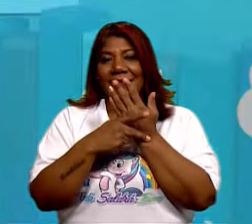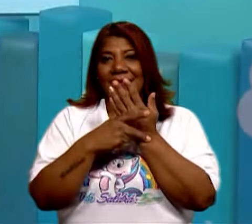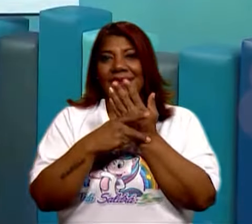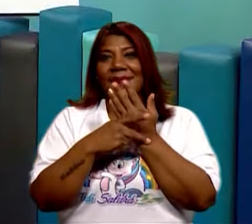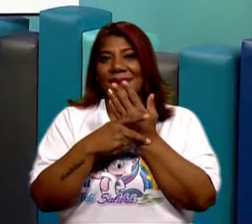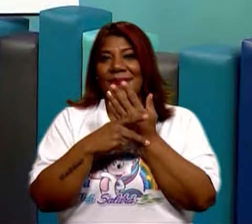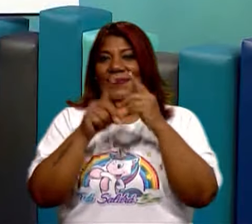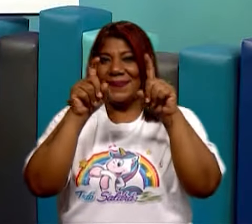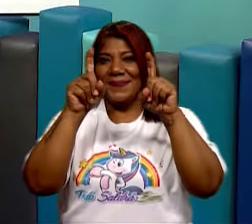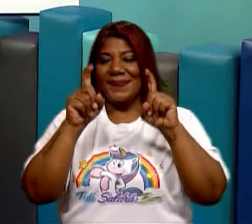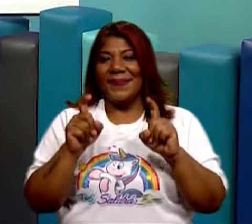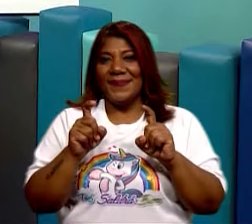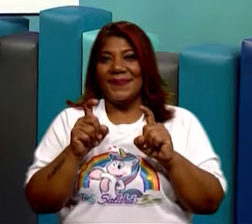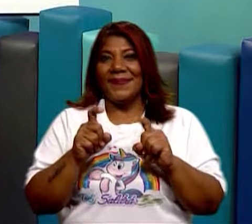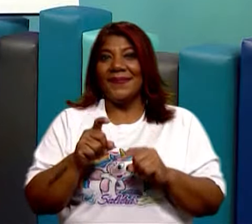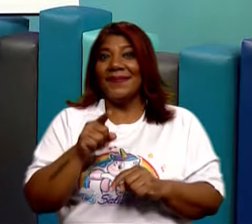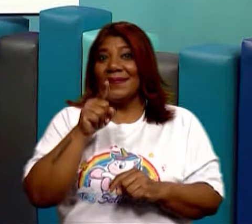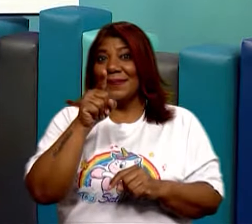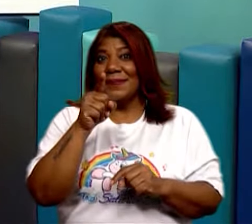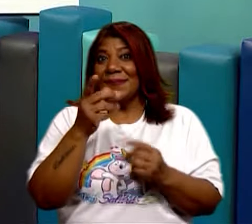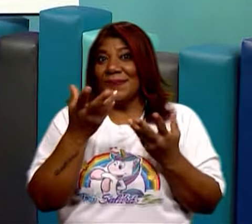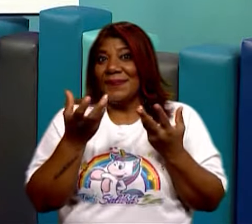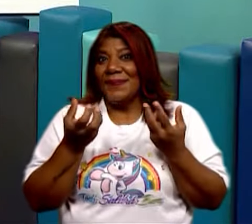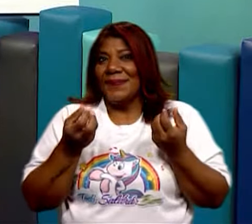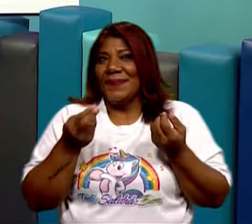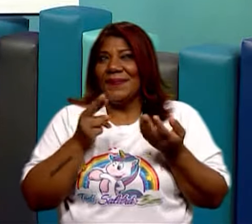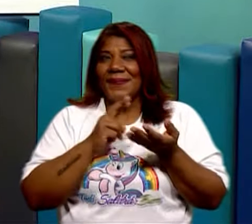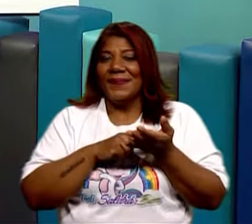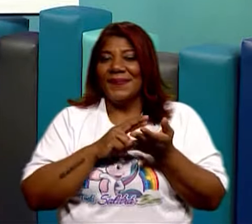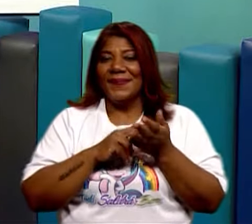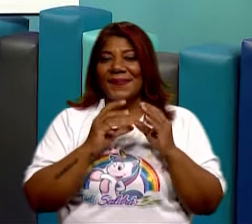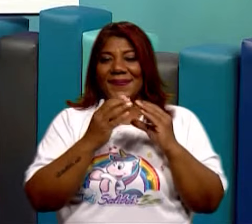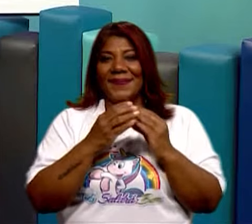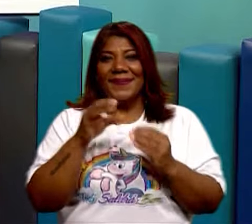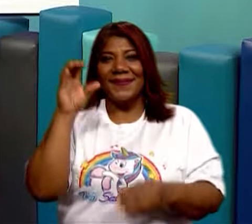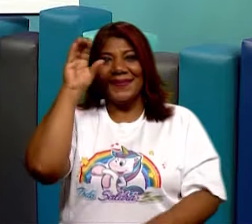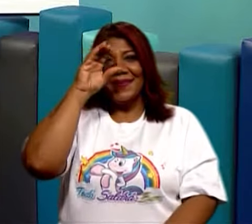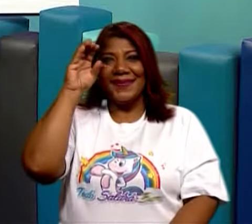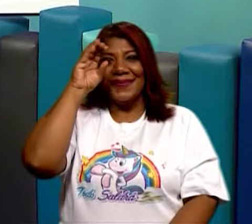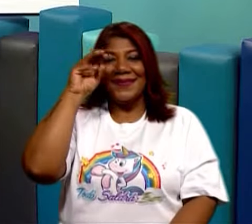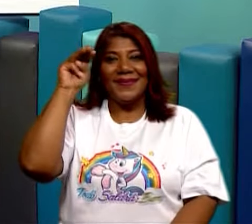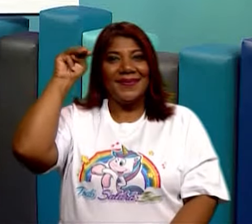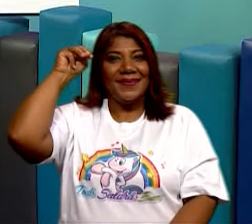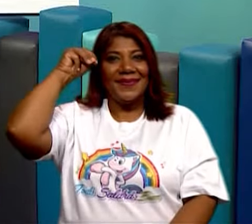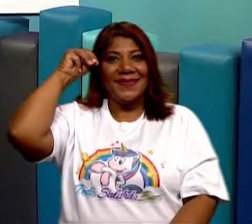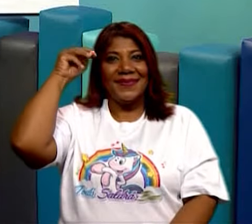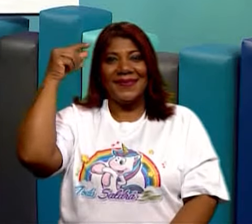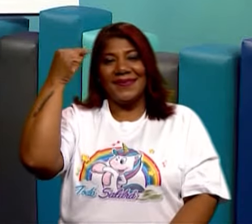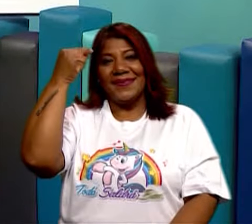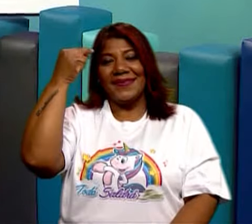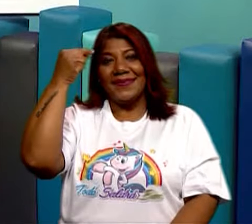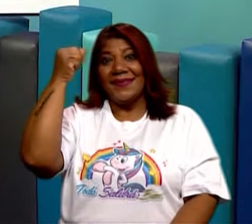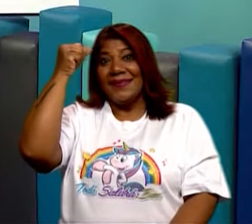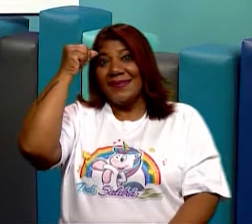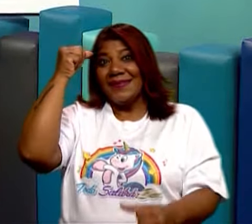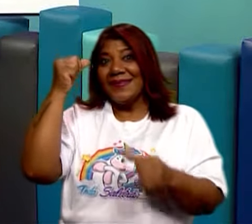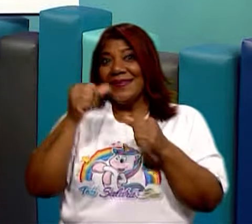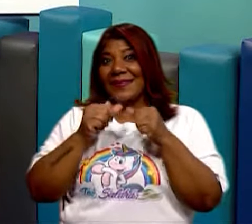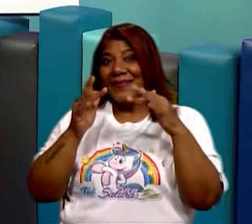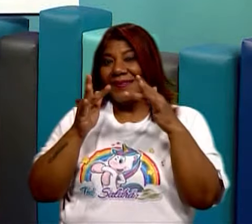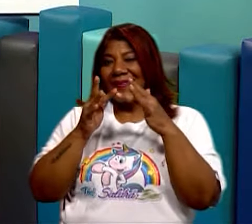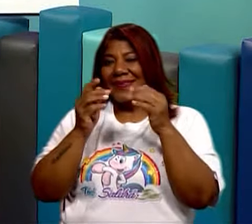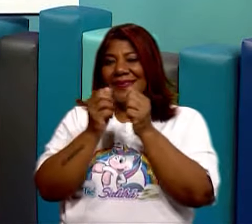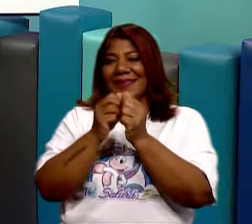en este proyecto educativo. Y si quieres revivir estas clases, puedes verla a través de la aplicación de MedCongo.